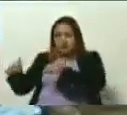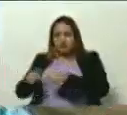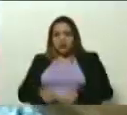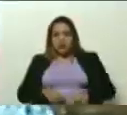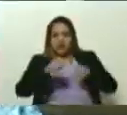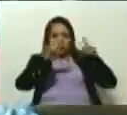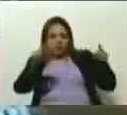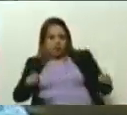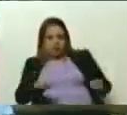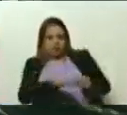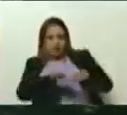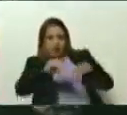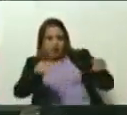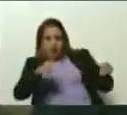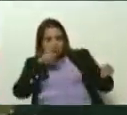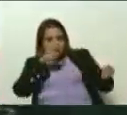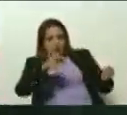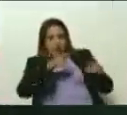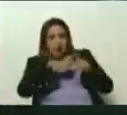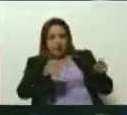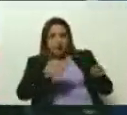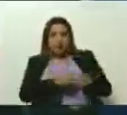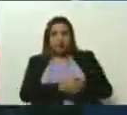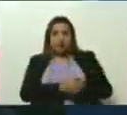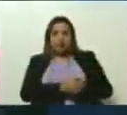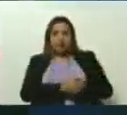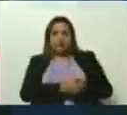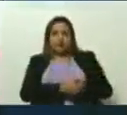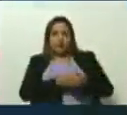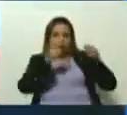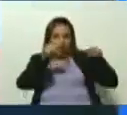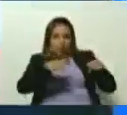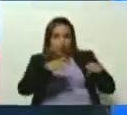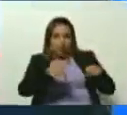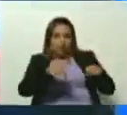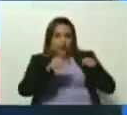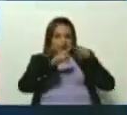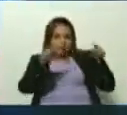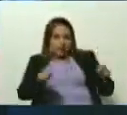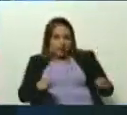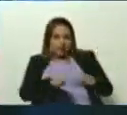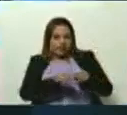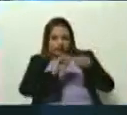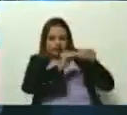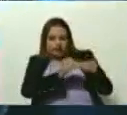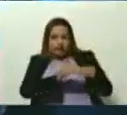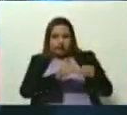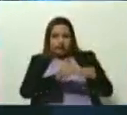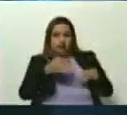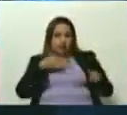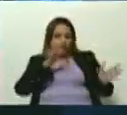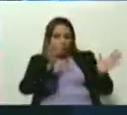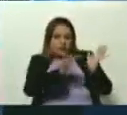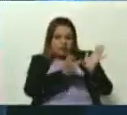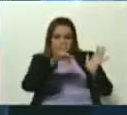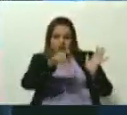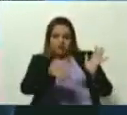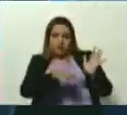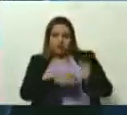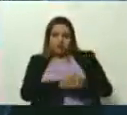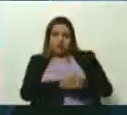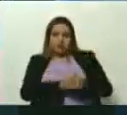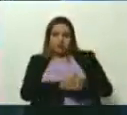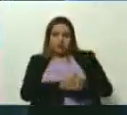nos permite supervisar, pero acá lo que tenemos ahorita es las maquetas en digital. Si yo presiono acá, estamos en el